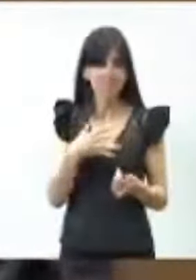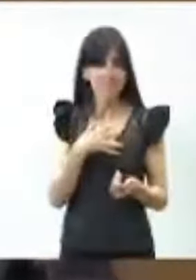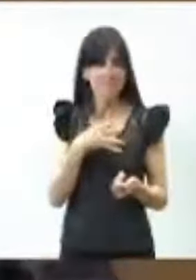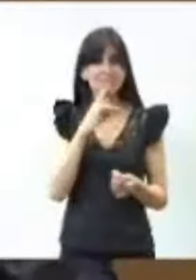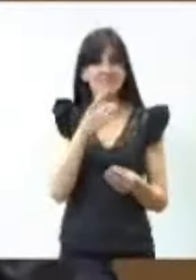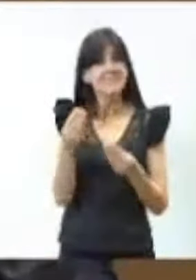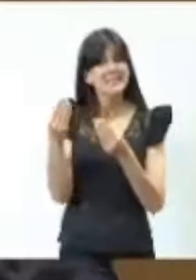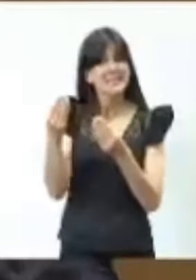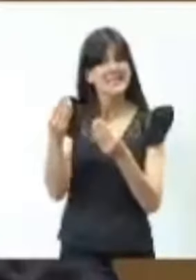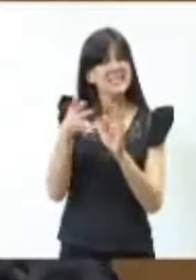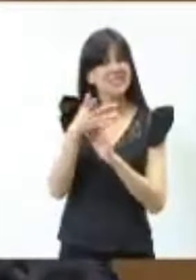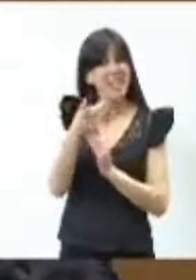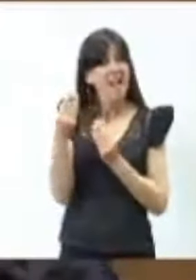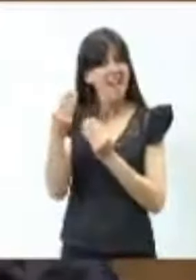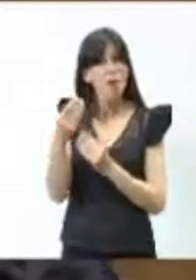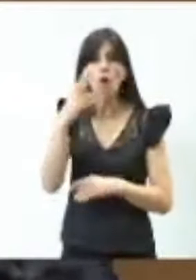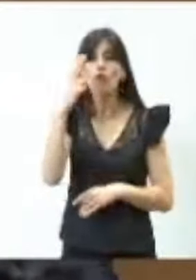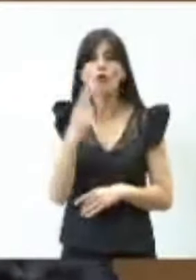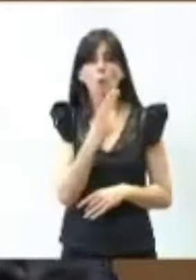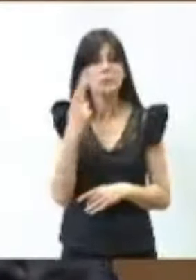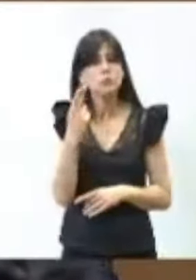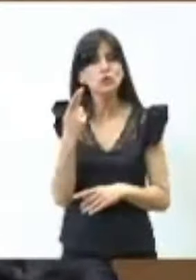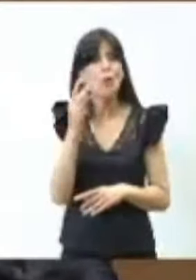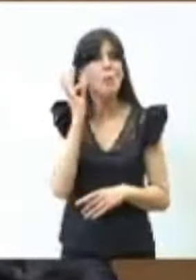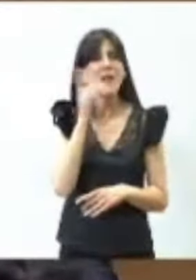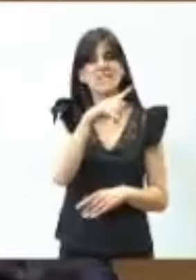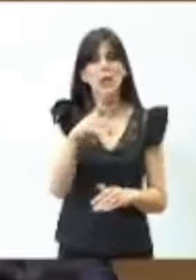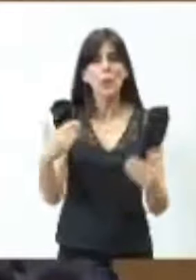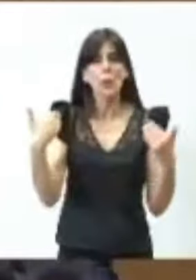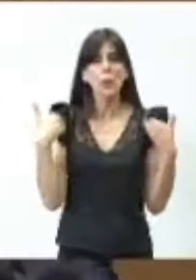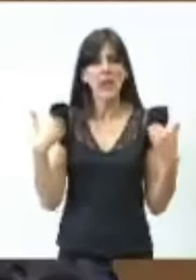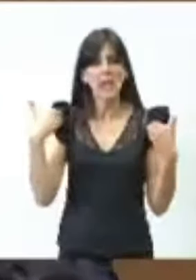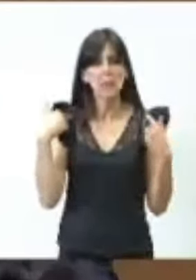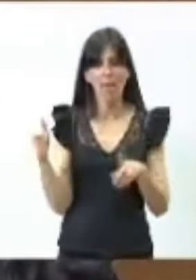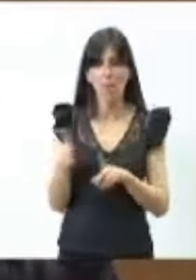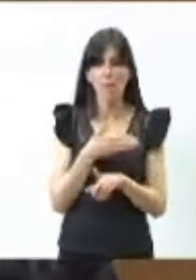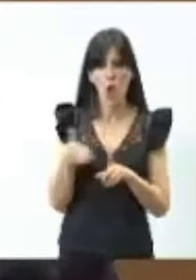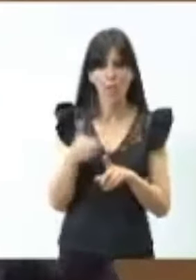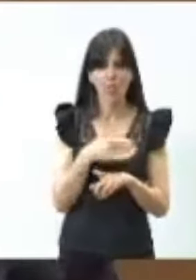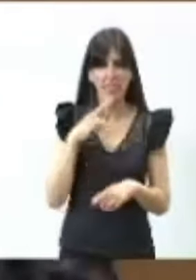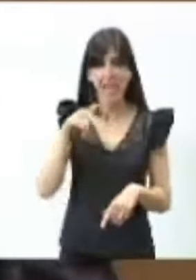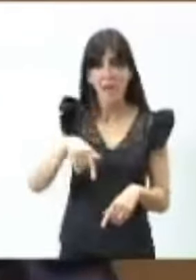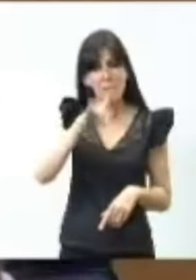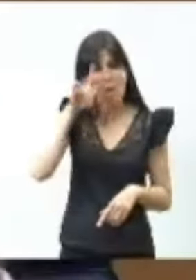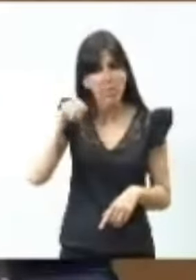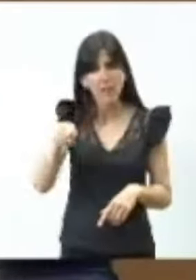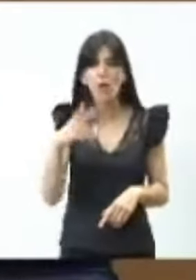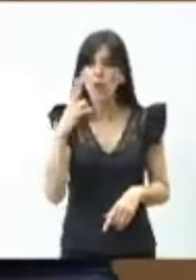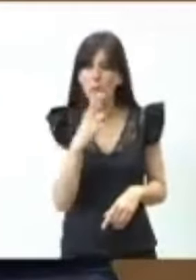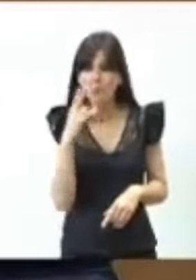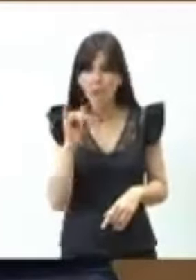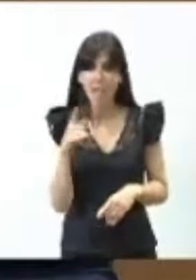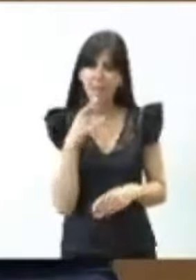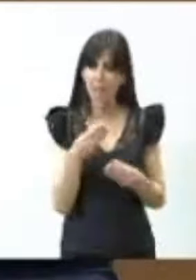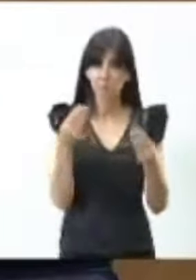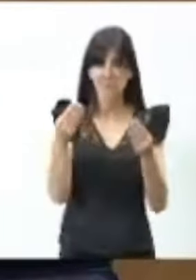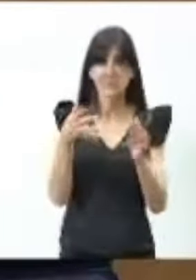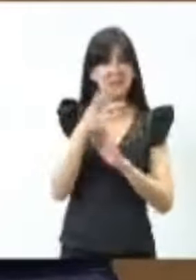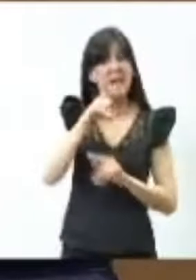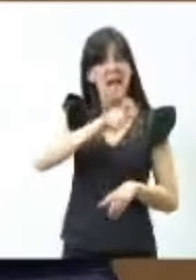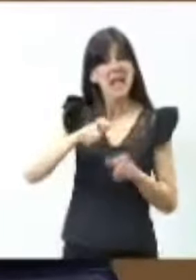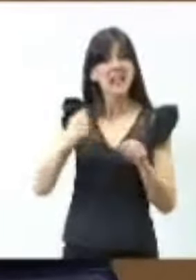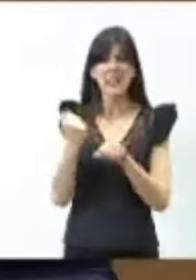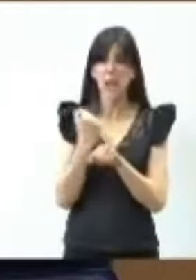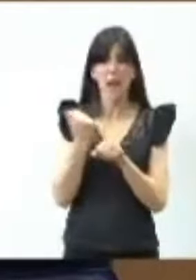este es su compromiso con las mujeres víctimas de violencia aquí en Madrid. Lamentablemente, las trabajadoras